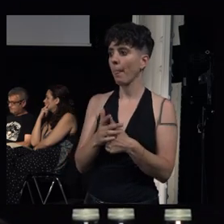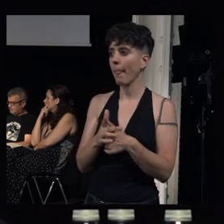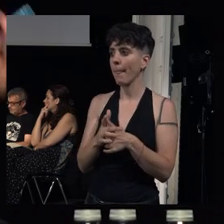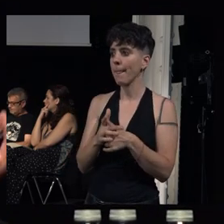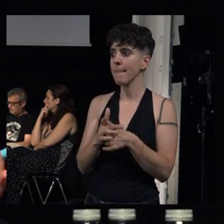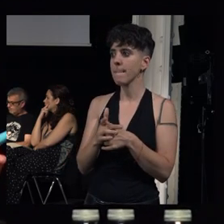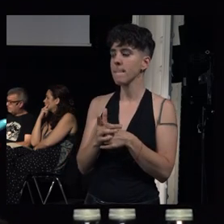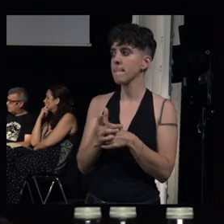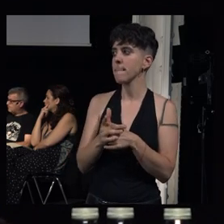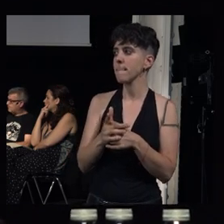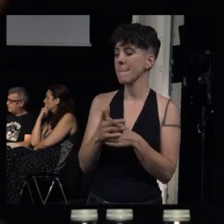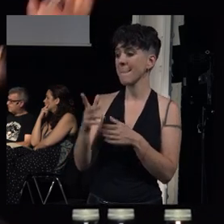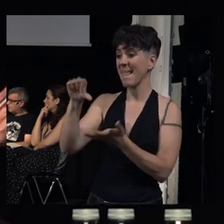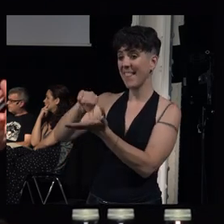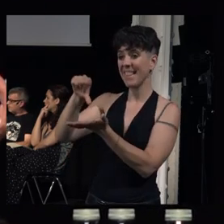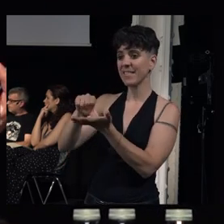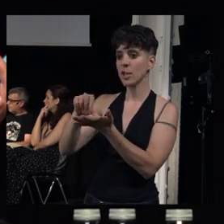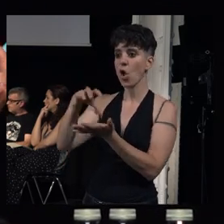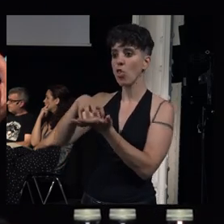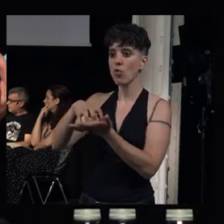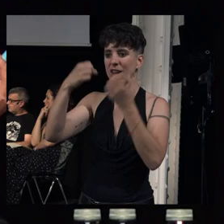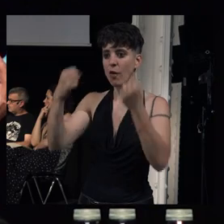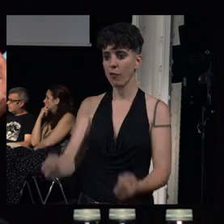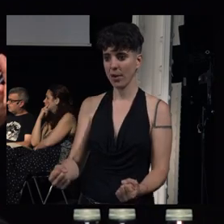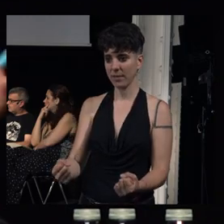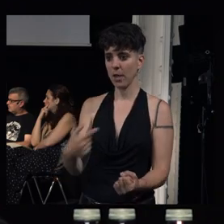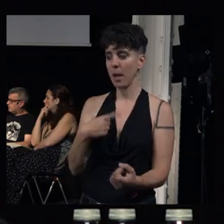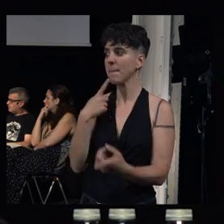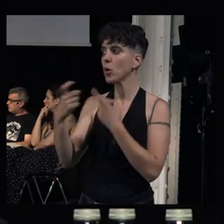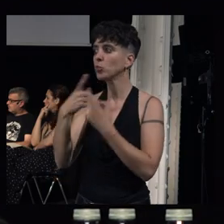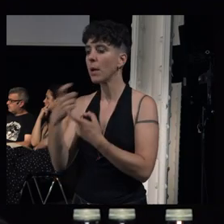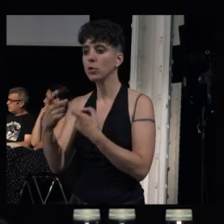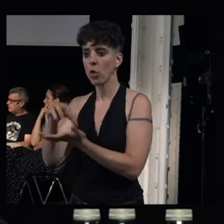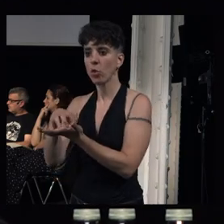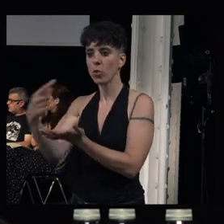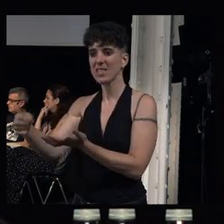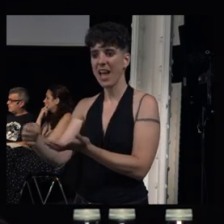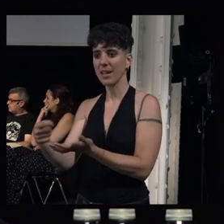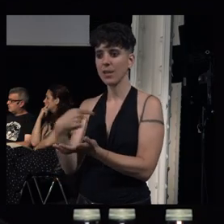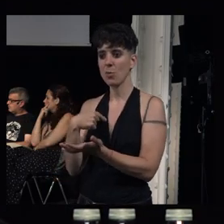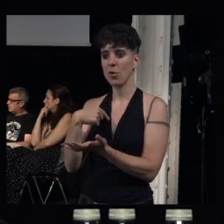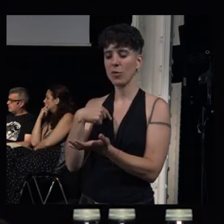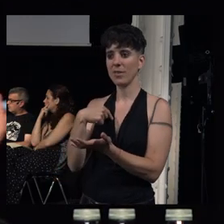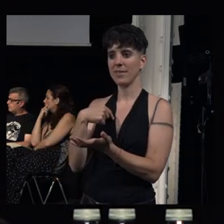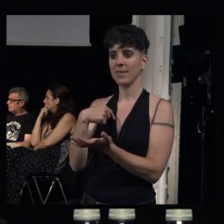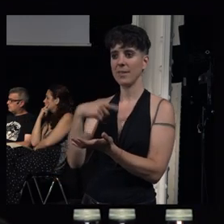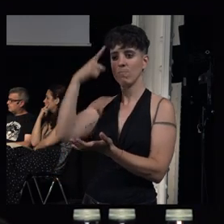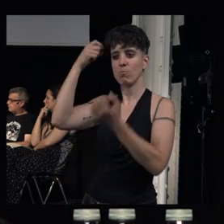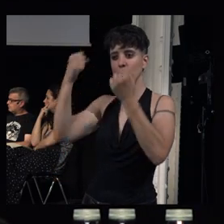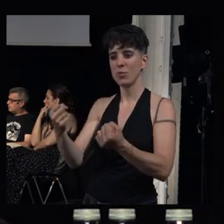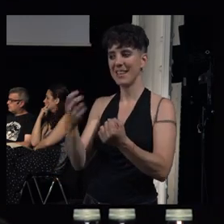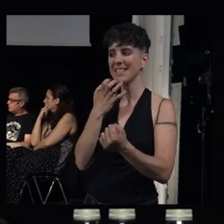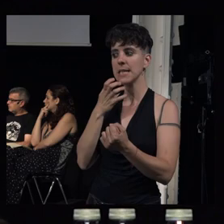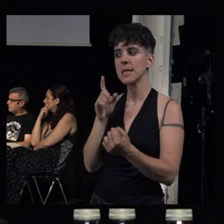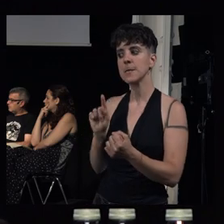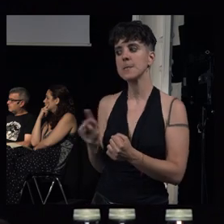en centros que son incluso de ITS tienen grandes dudas cuando les preguntamos, ¿no? Cuando realmente metes el dedo,